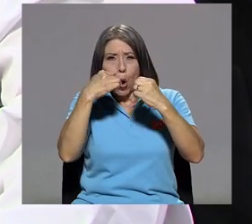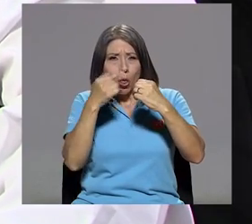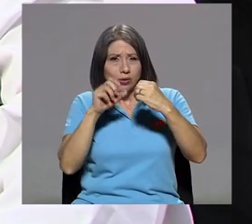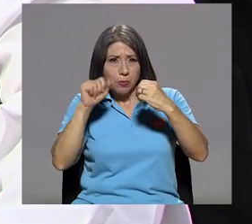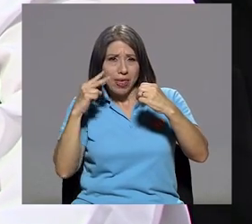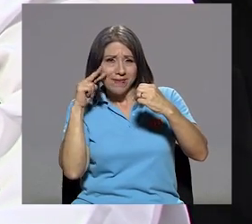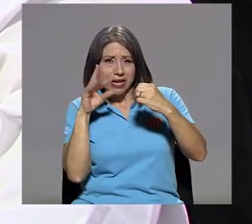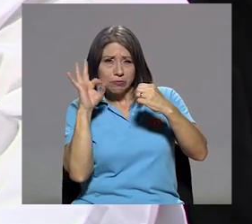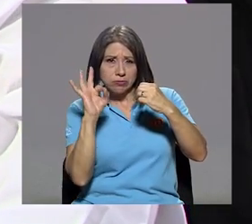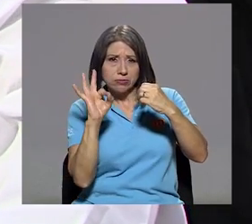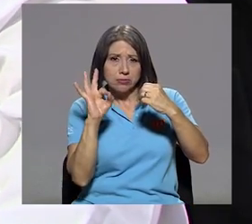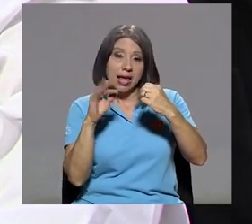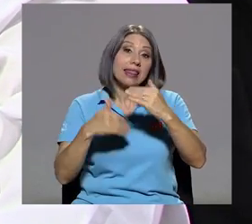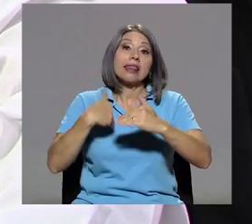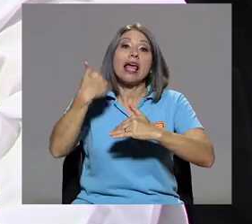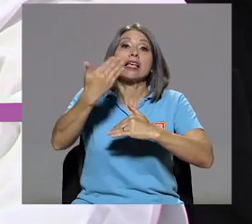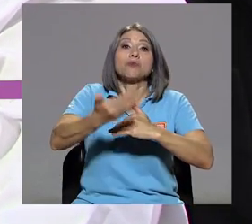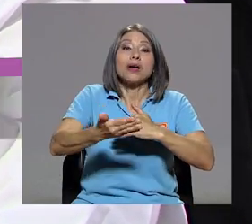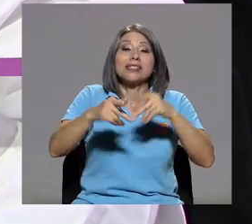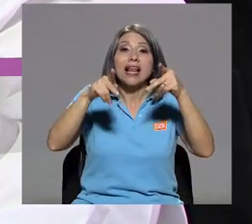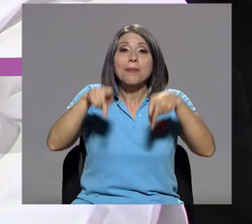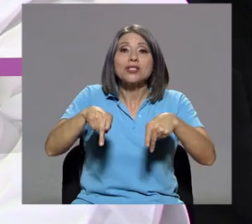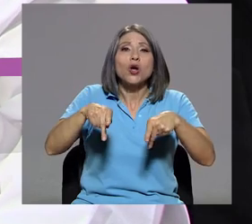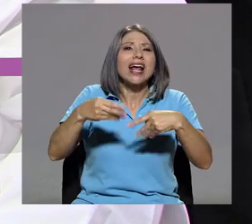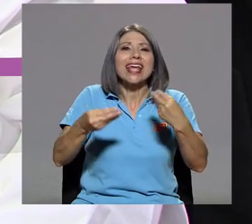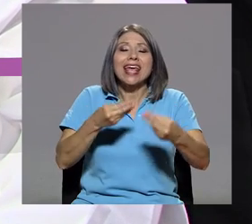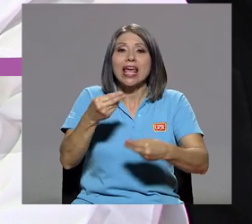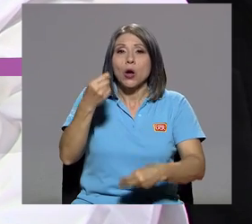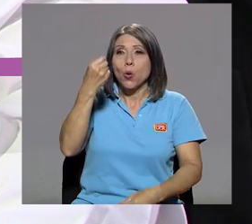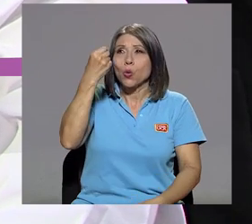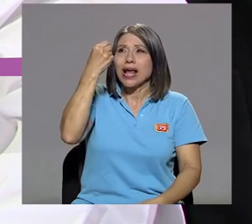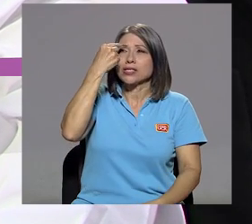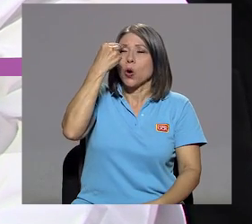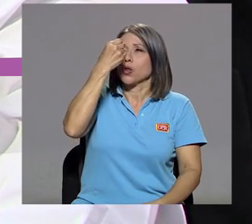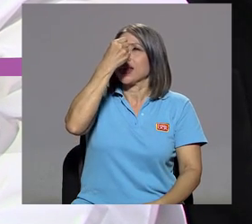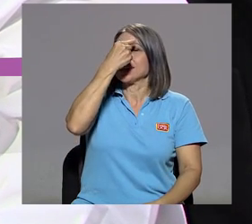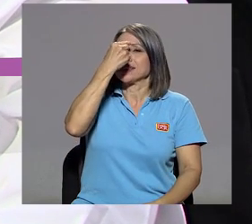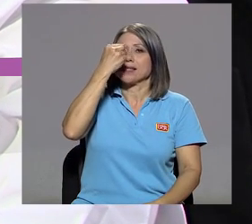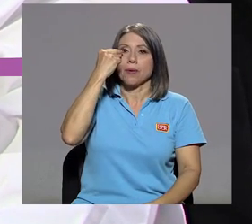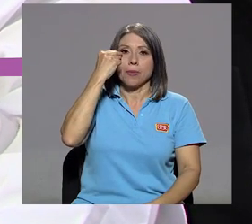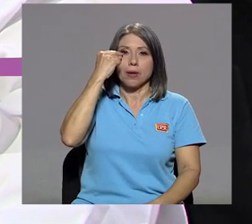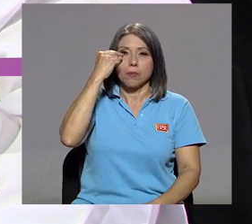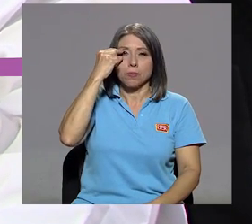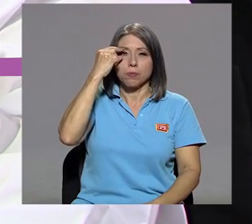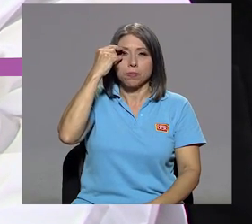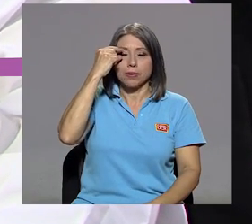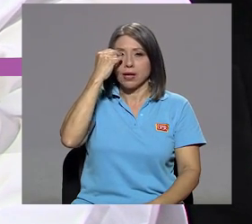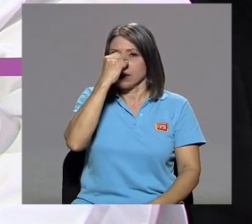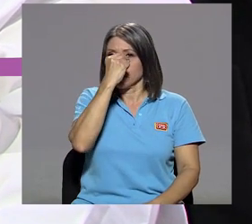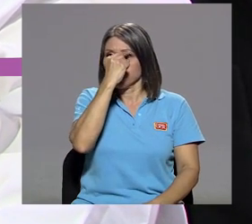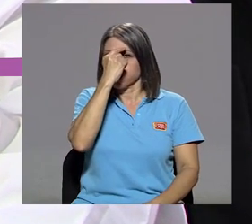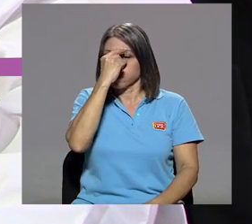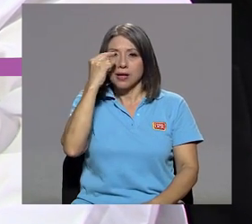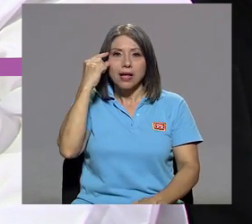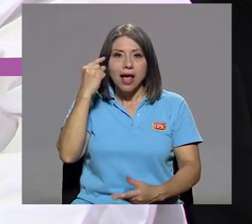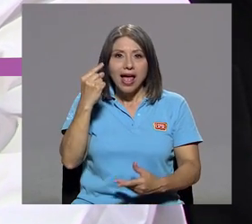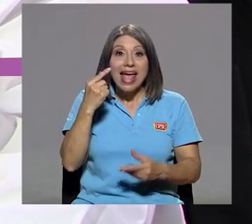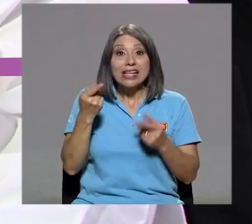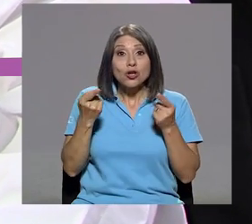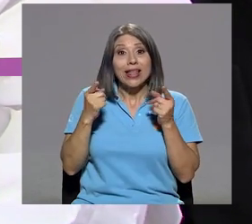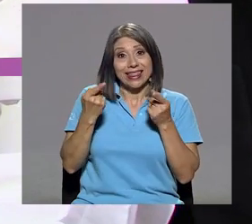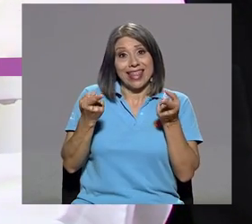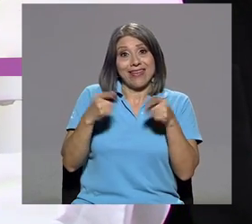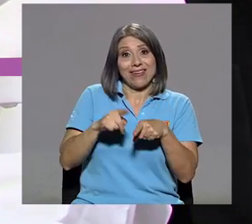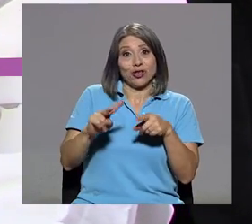contiene. Después de eso, normalmente al paciente se le colocan unas gotas. Esas gotas dilatan la pupila. Tiene un